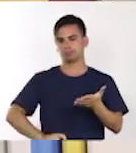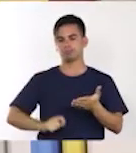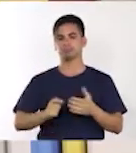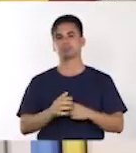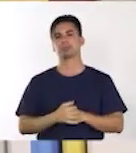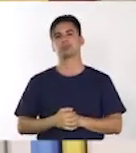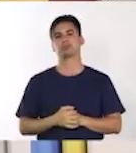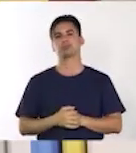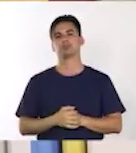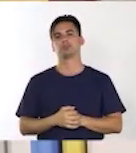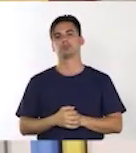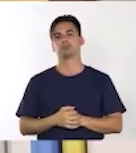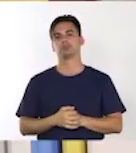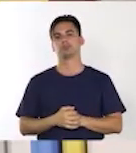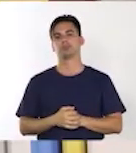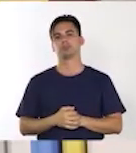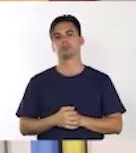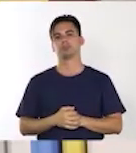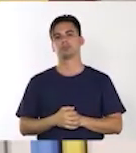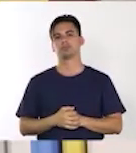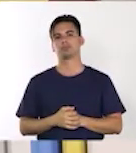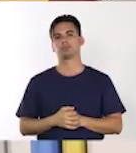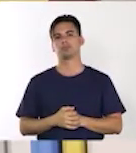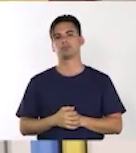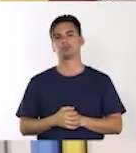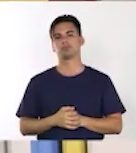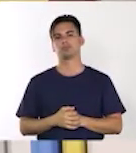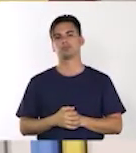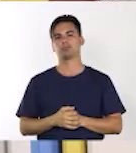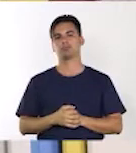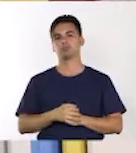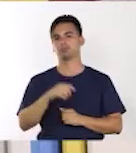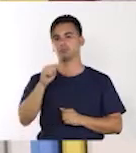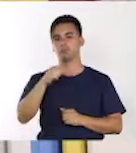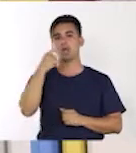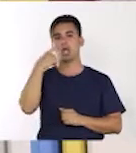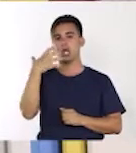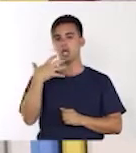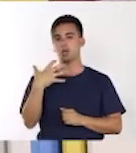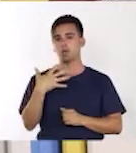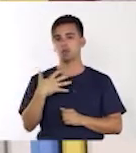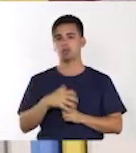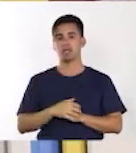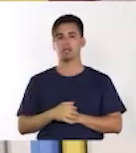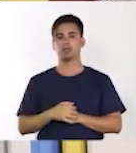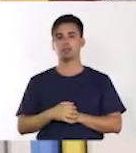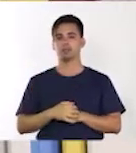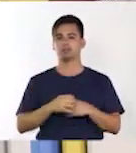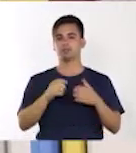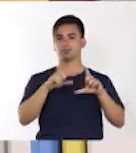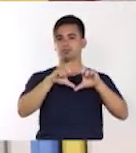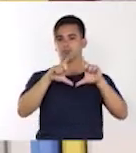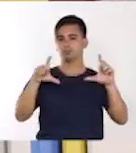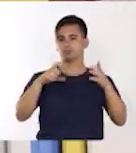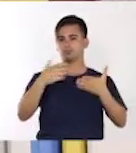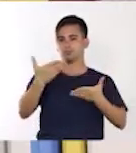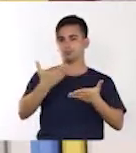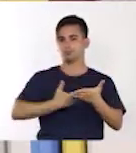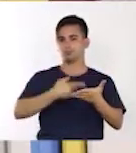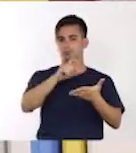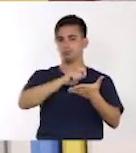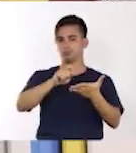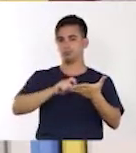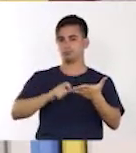Es decir, para que un seminario sea integrador, debe poner en evidencia todo el sistema de